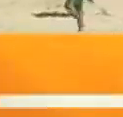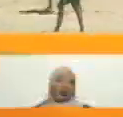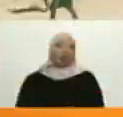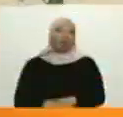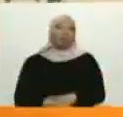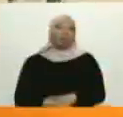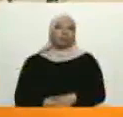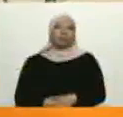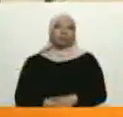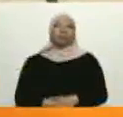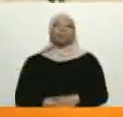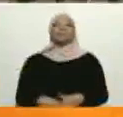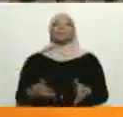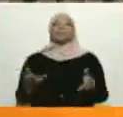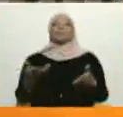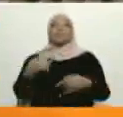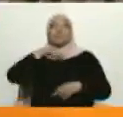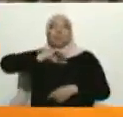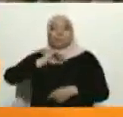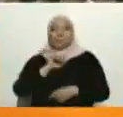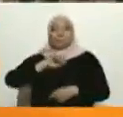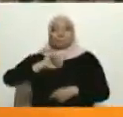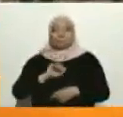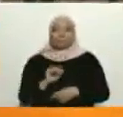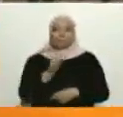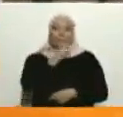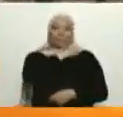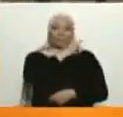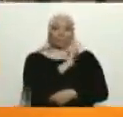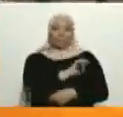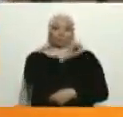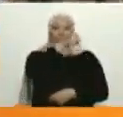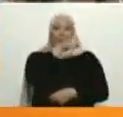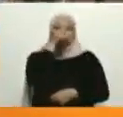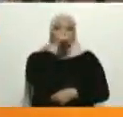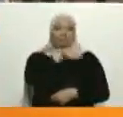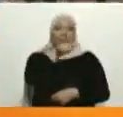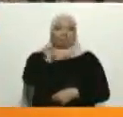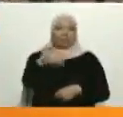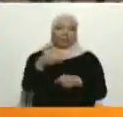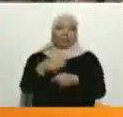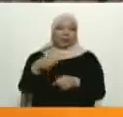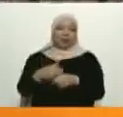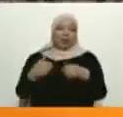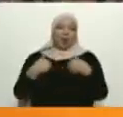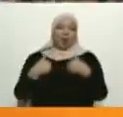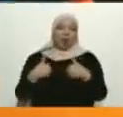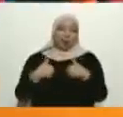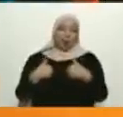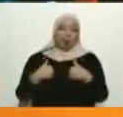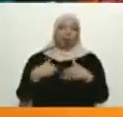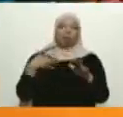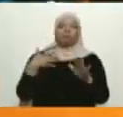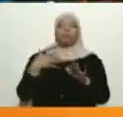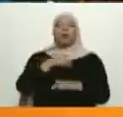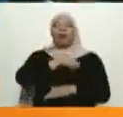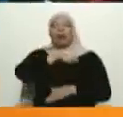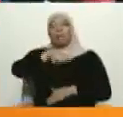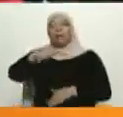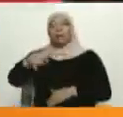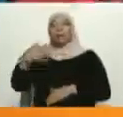jefe de policía de organismo de Seguridad Ciudadana hay que ver el esfuerzo que significa garantizar